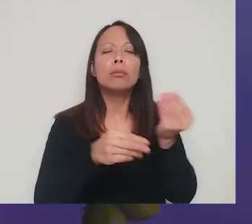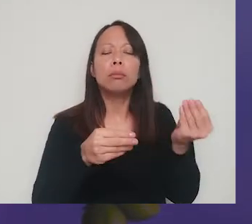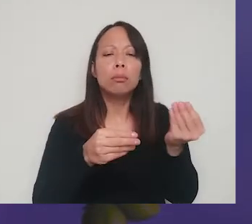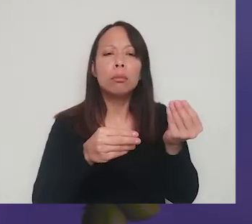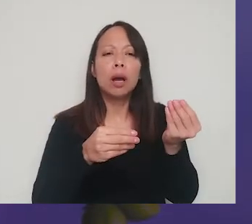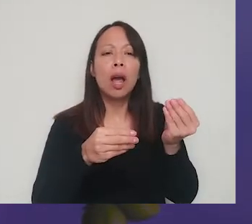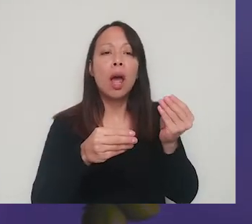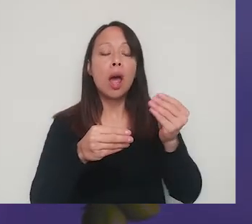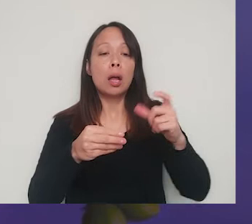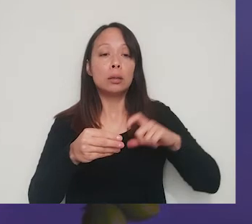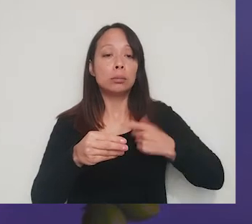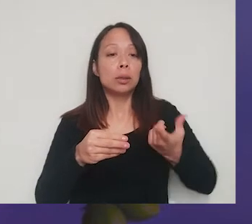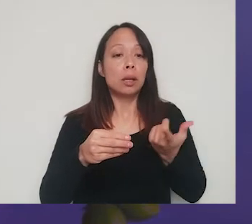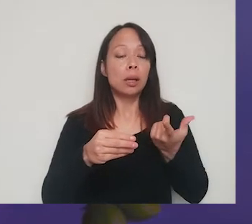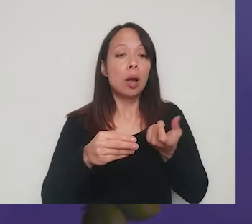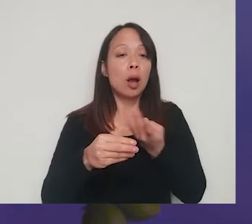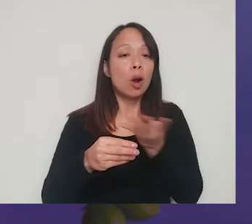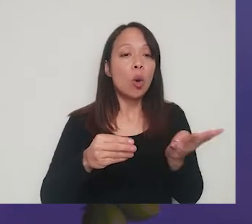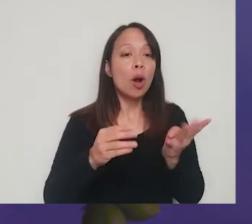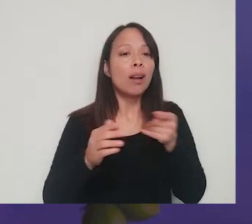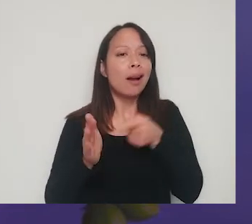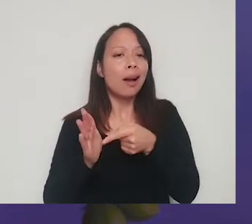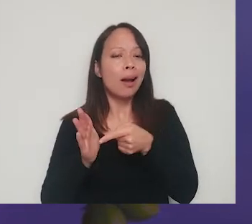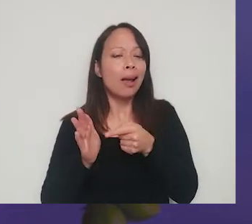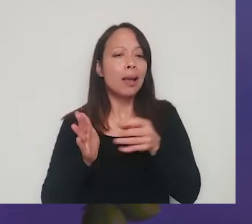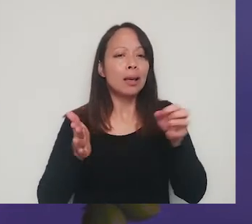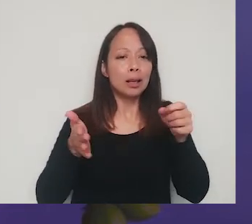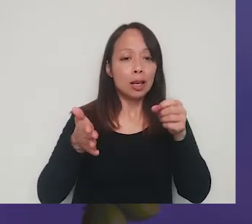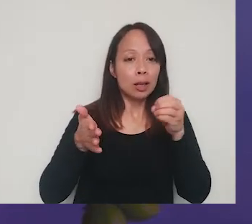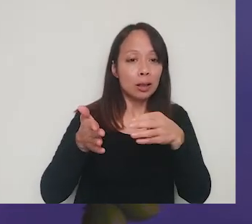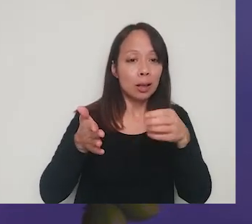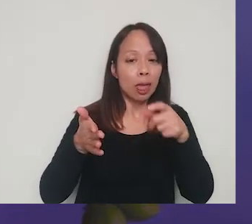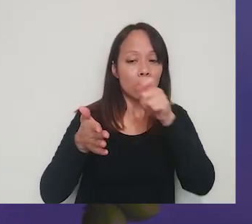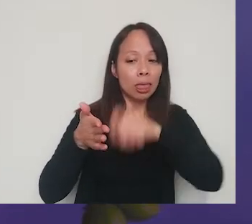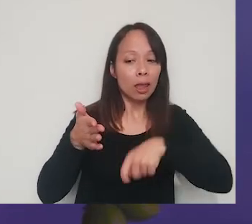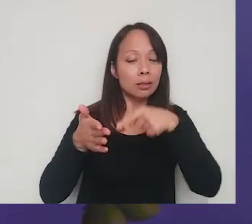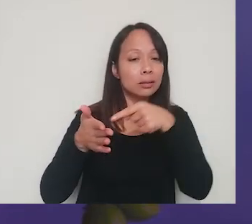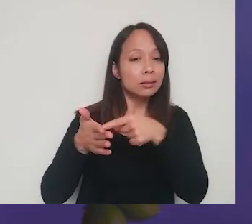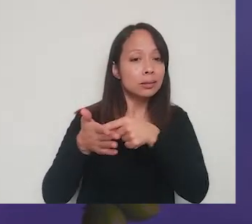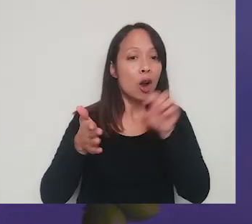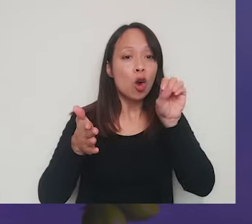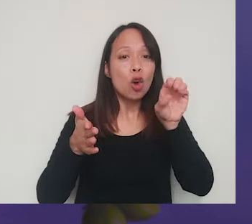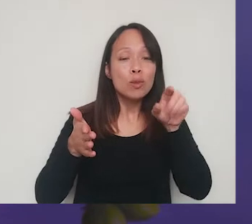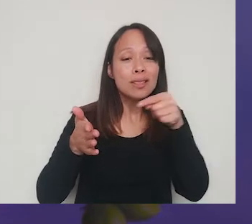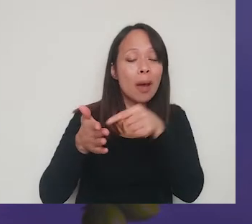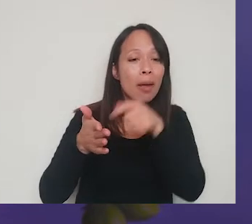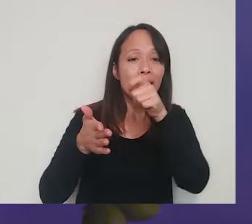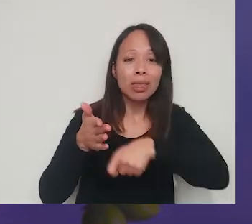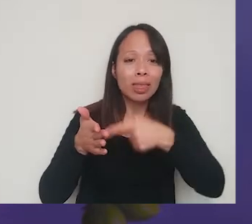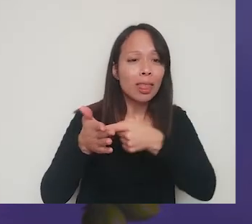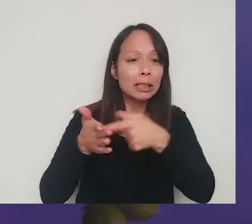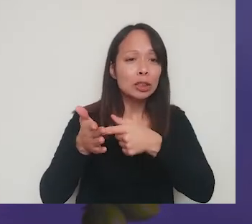preventiva, que es la cobertura del diagnóstico genético preimplantatorio? Acá la cosa es un poco más